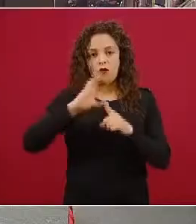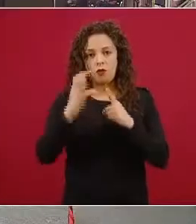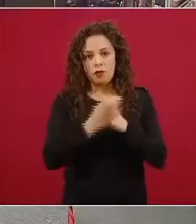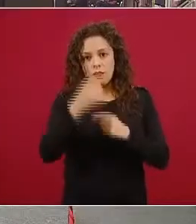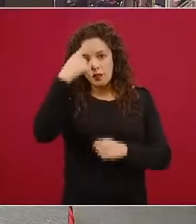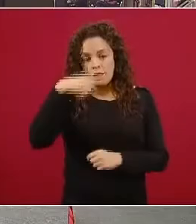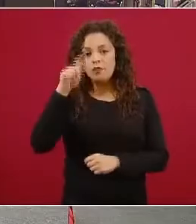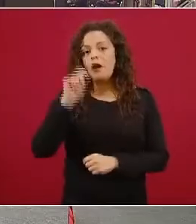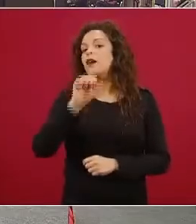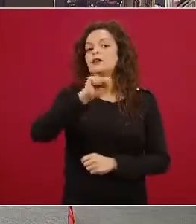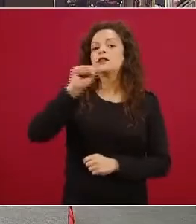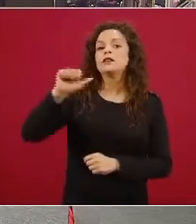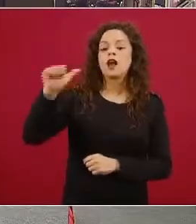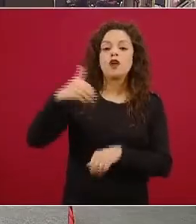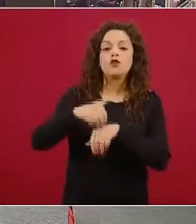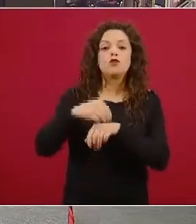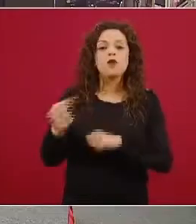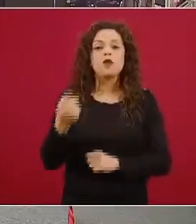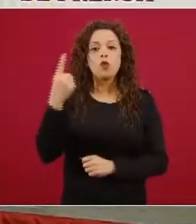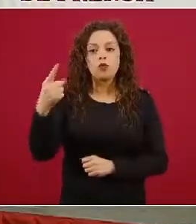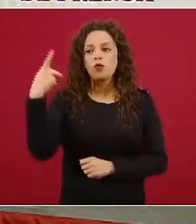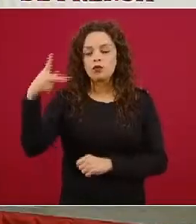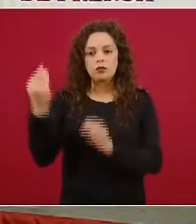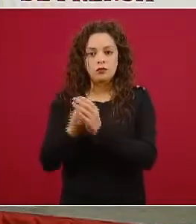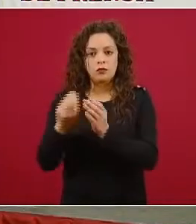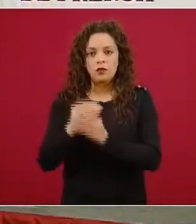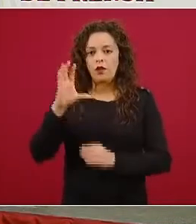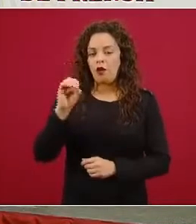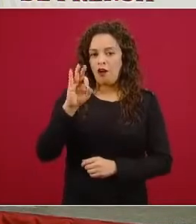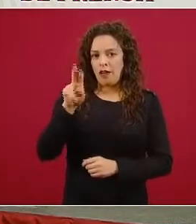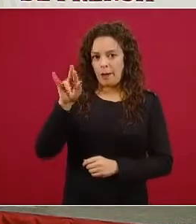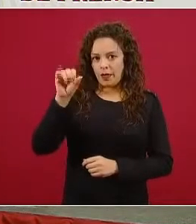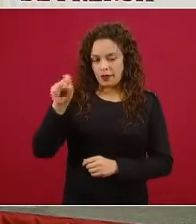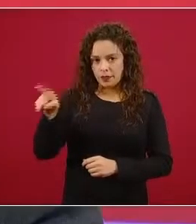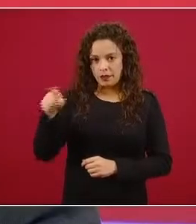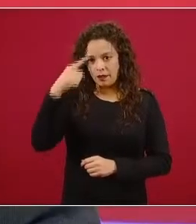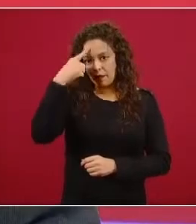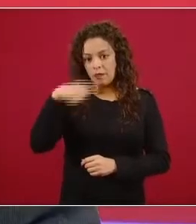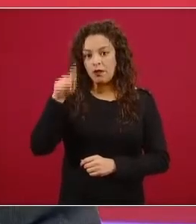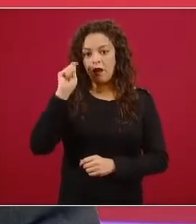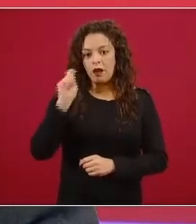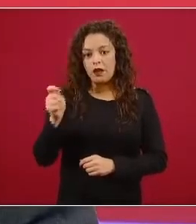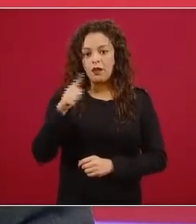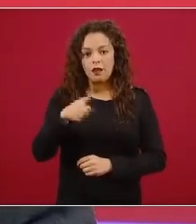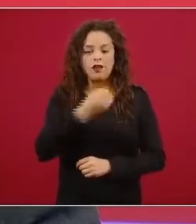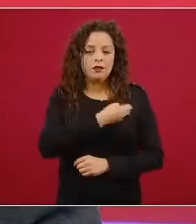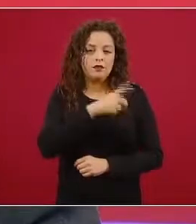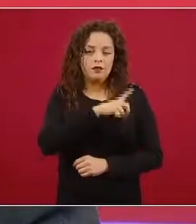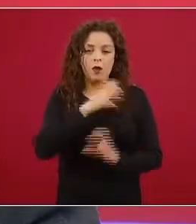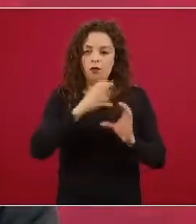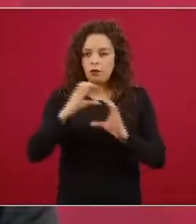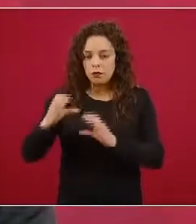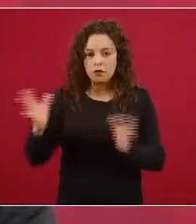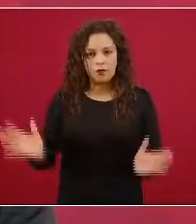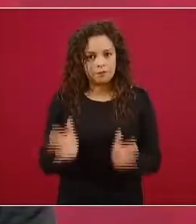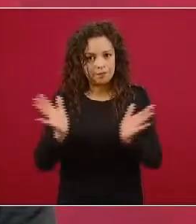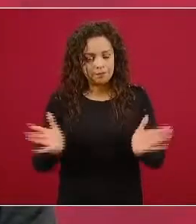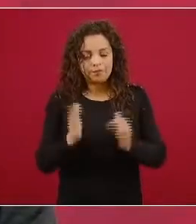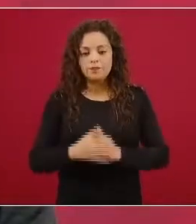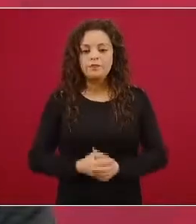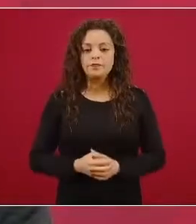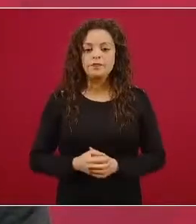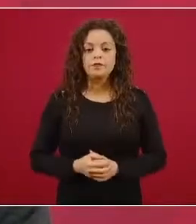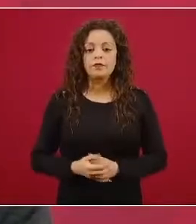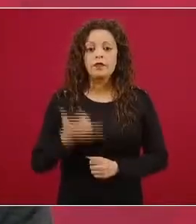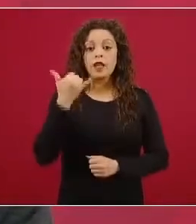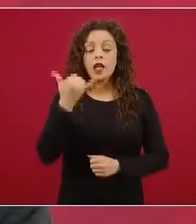Normalización SSA número 1, que es el de COFEPRIS, de Fomento y Regulación Sanitaria, y también puede